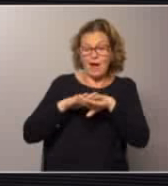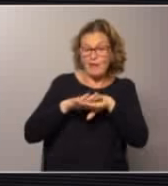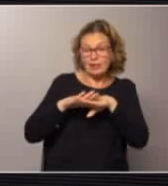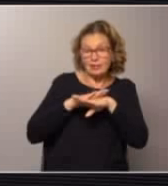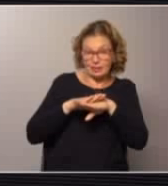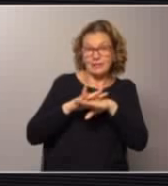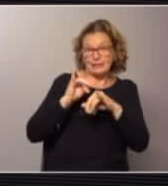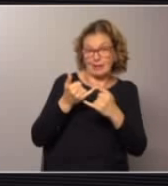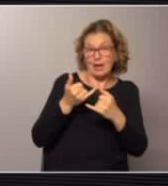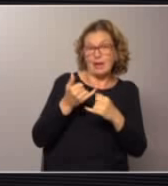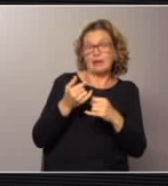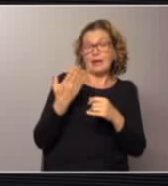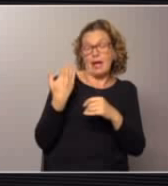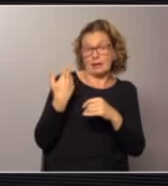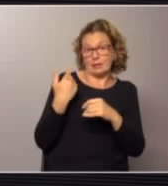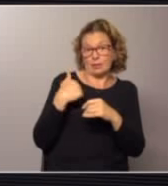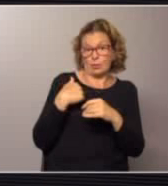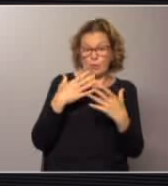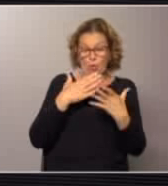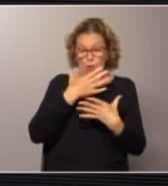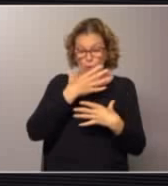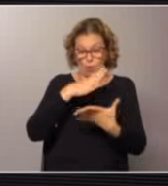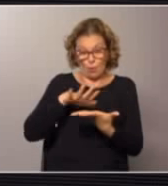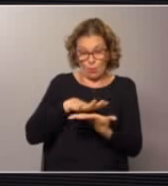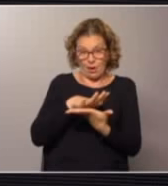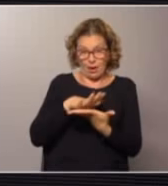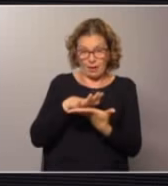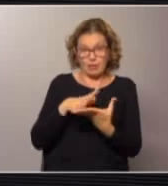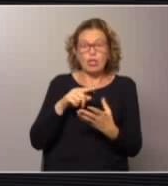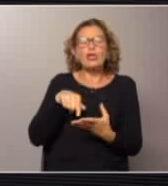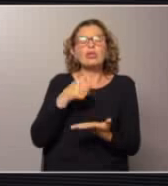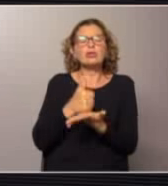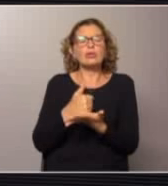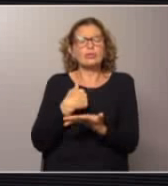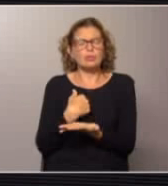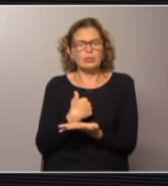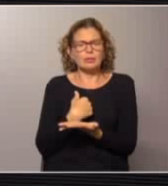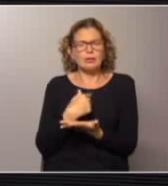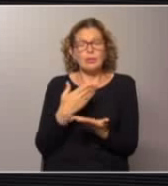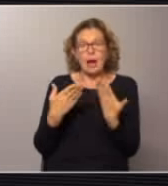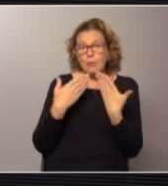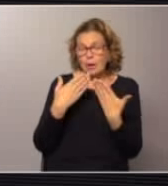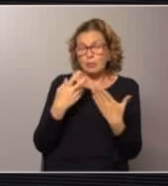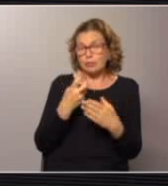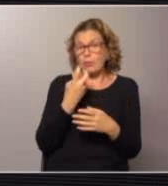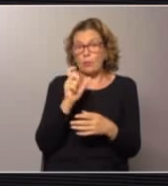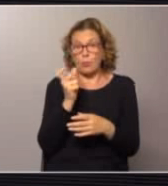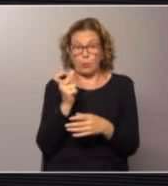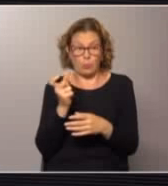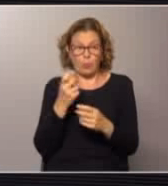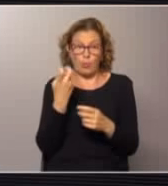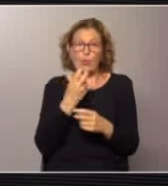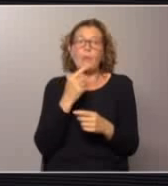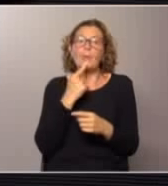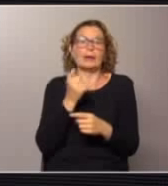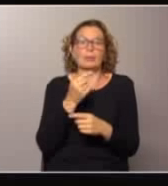cuestiones que pasan por tu lugar de educación tu geolocalización y como hablamos a través de muy útil porque yo busco una panadería